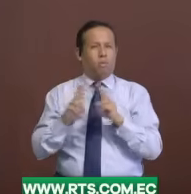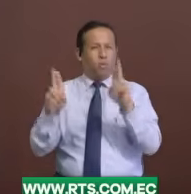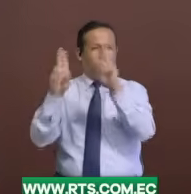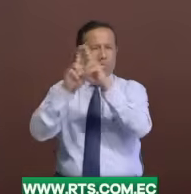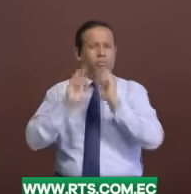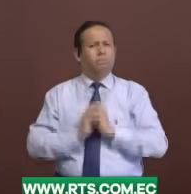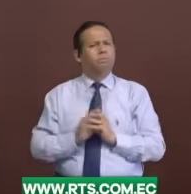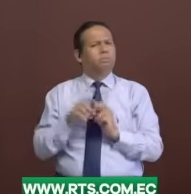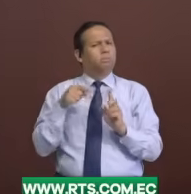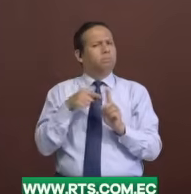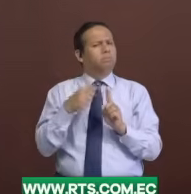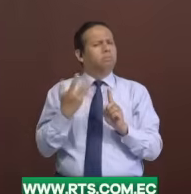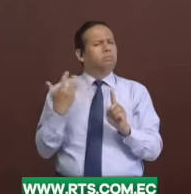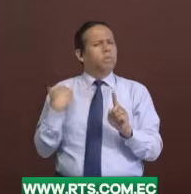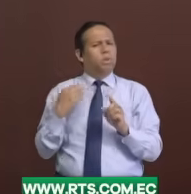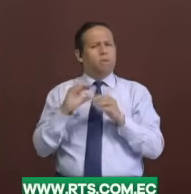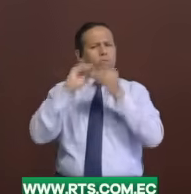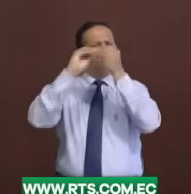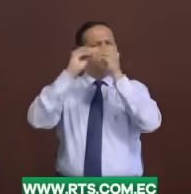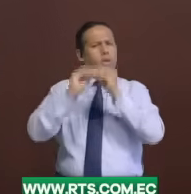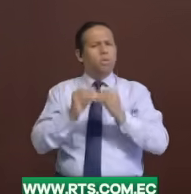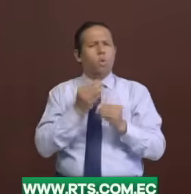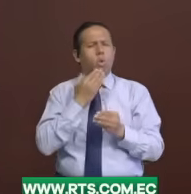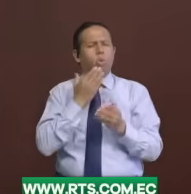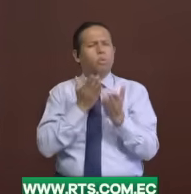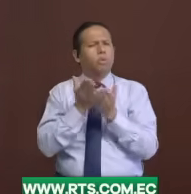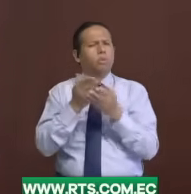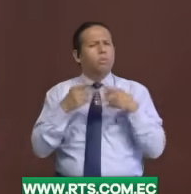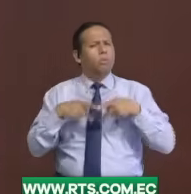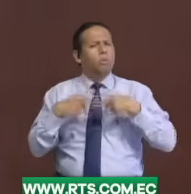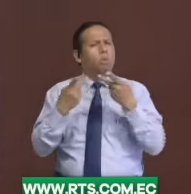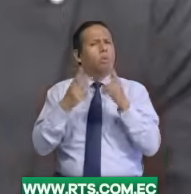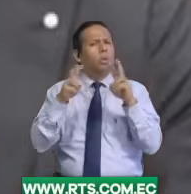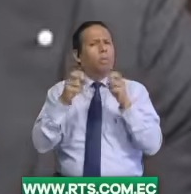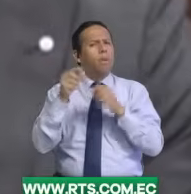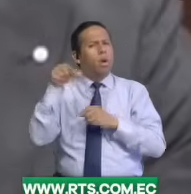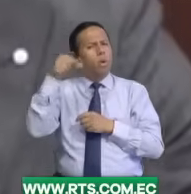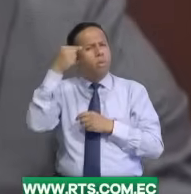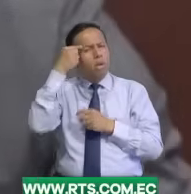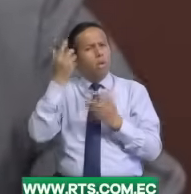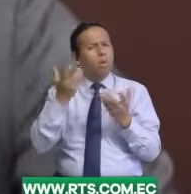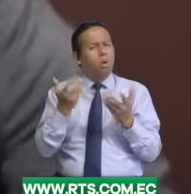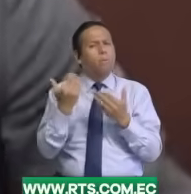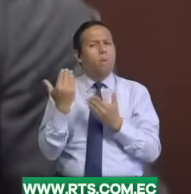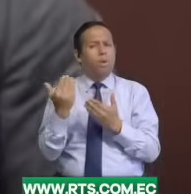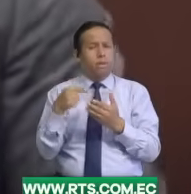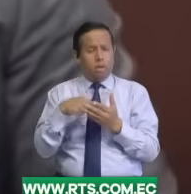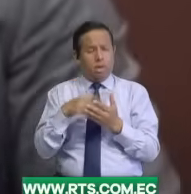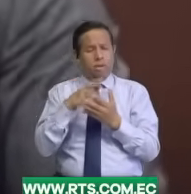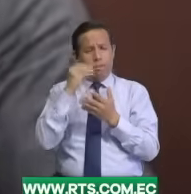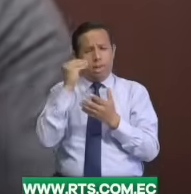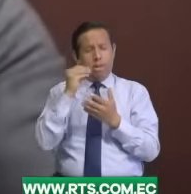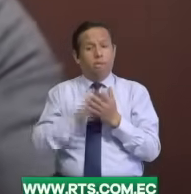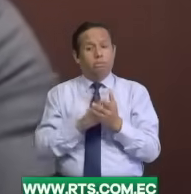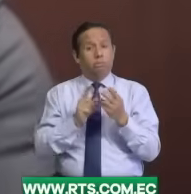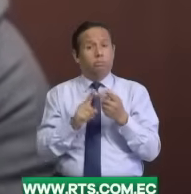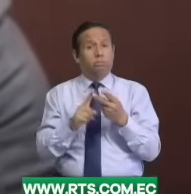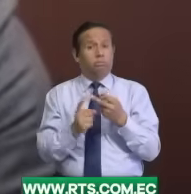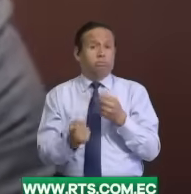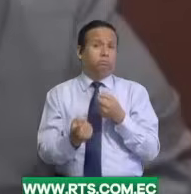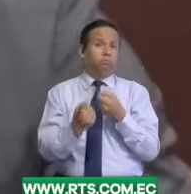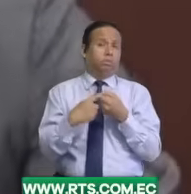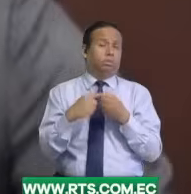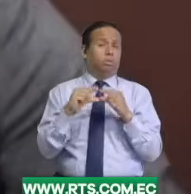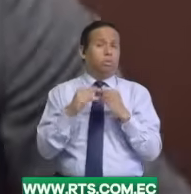su formación en el servicio público, así como en temas de gobernanza y política. Previo a vincularse al actual